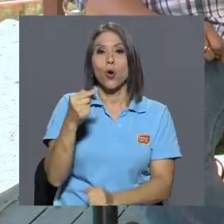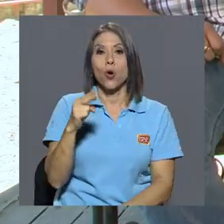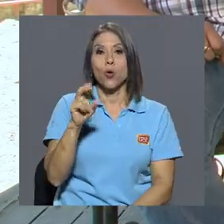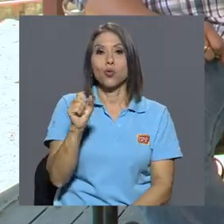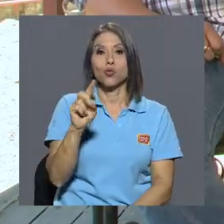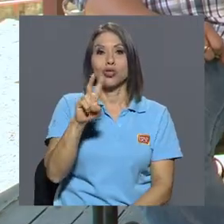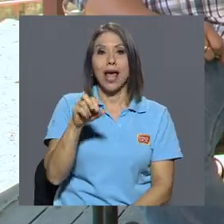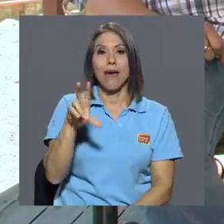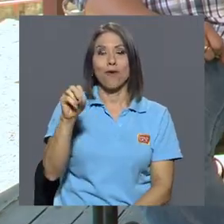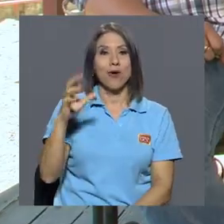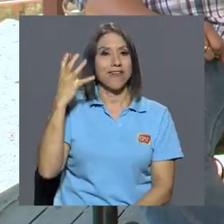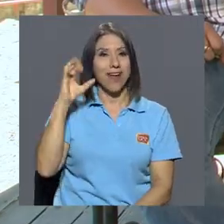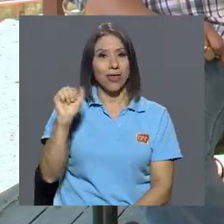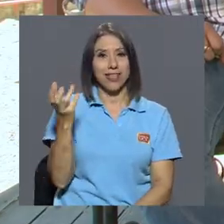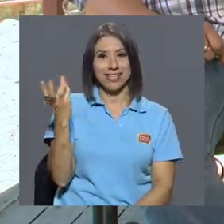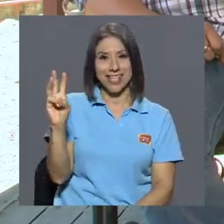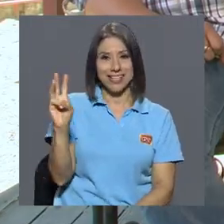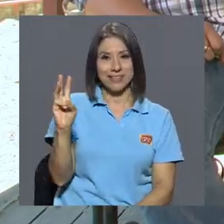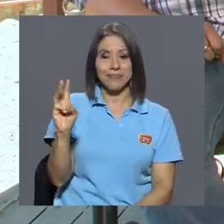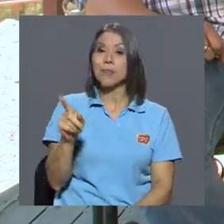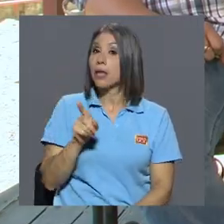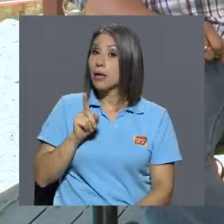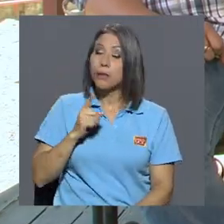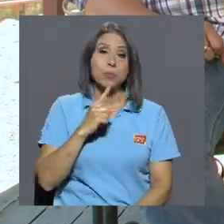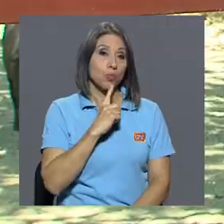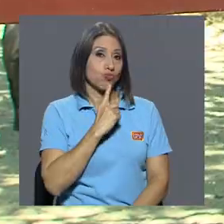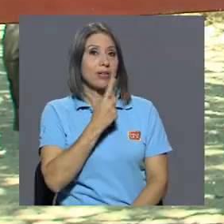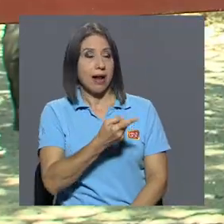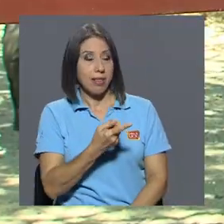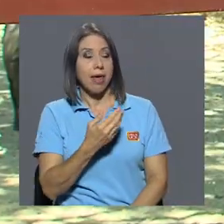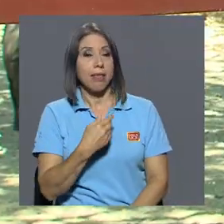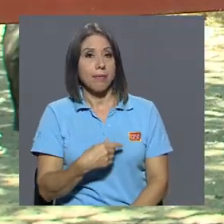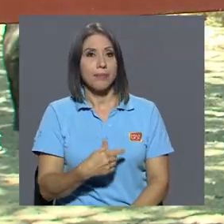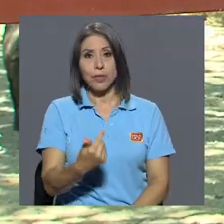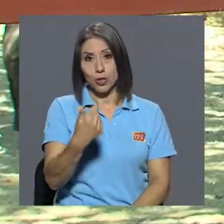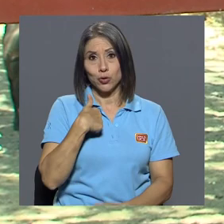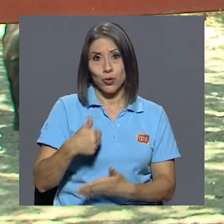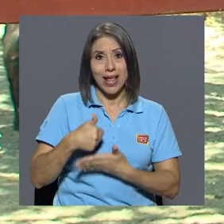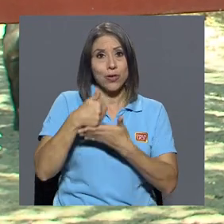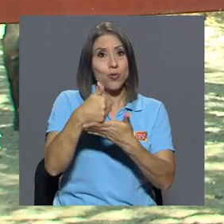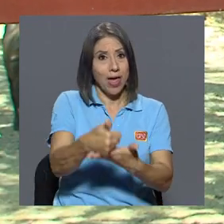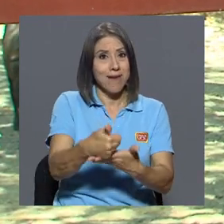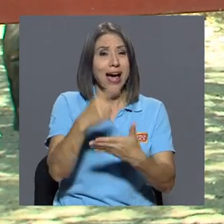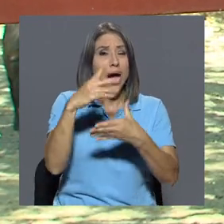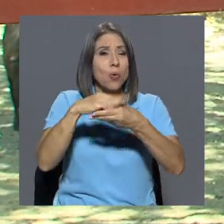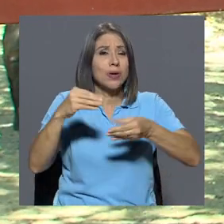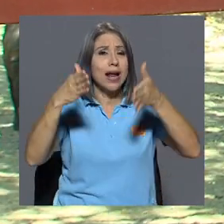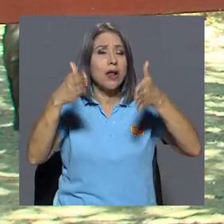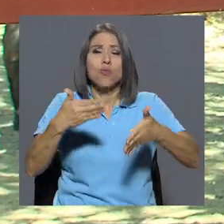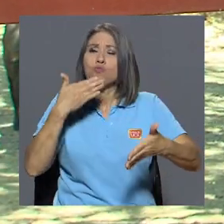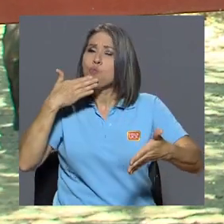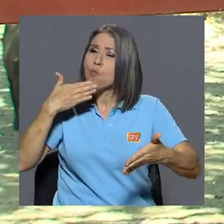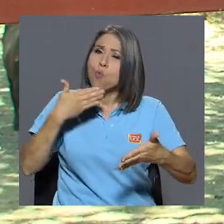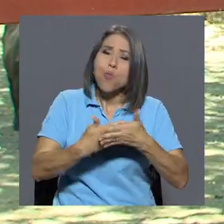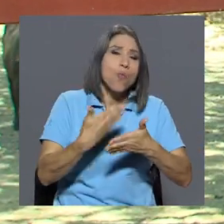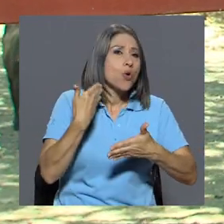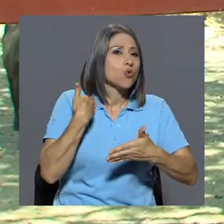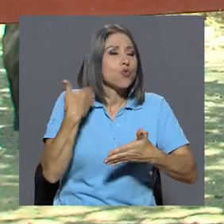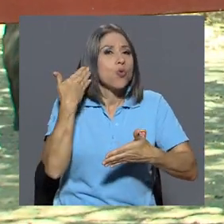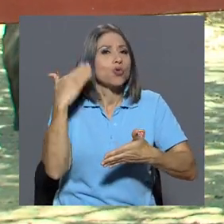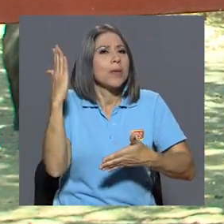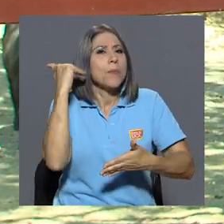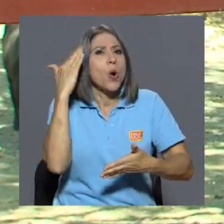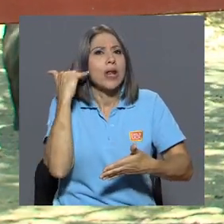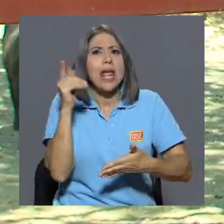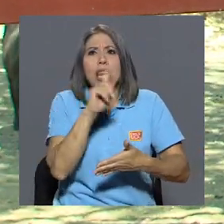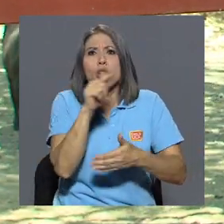Radio 16. Bueno, en realidad yo le ayudaba a un narrador muy bueno, que yo no sé por qué no